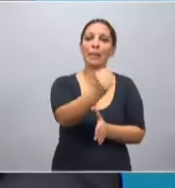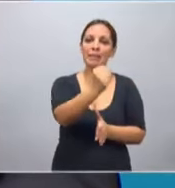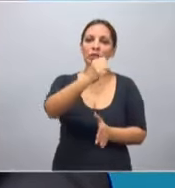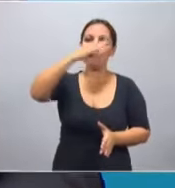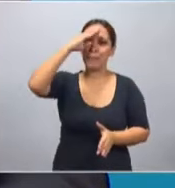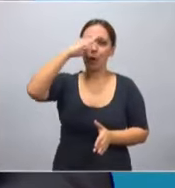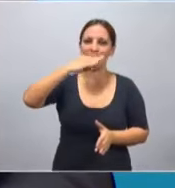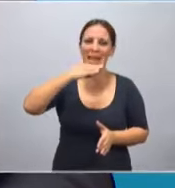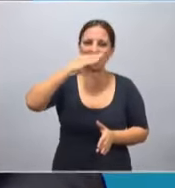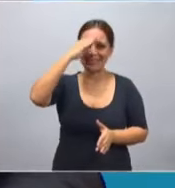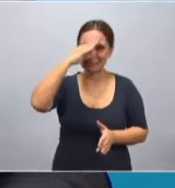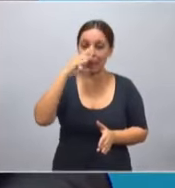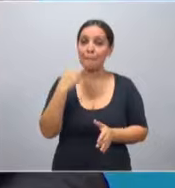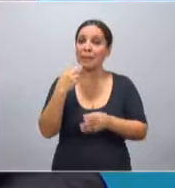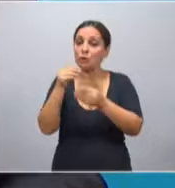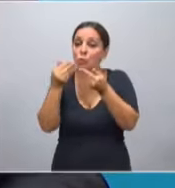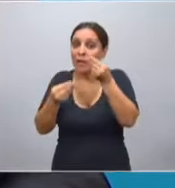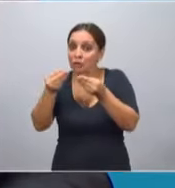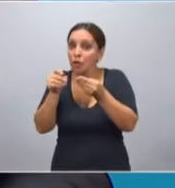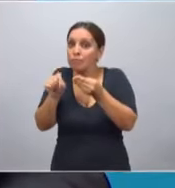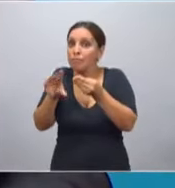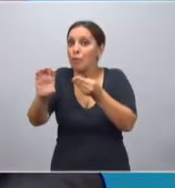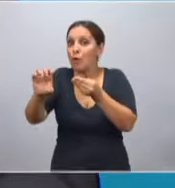provincia de Buenos